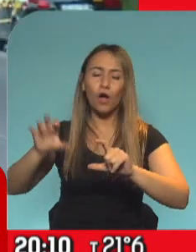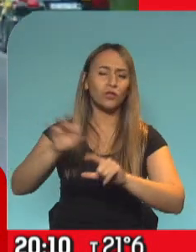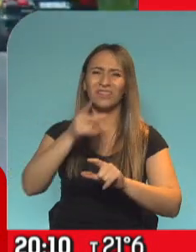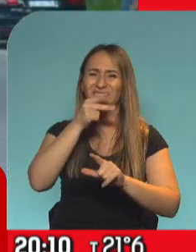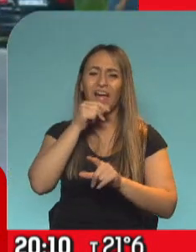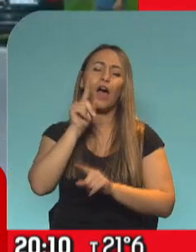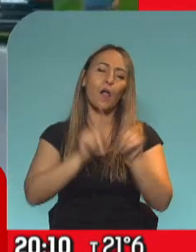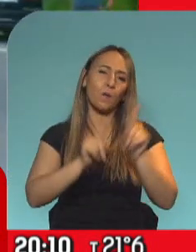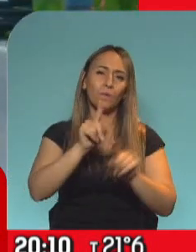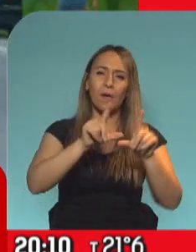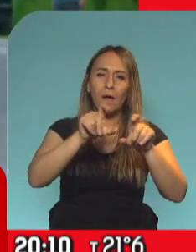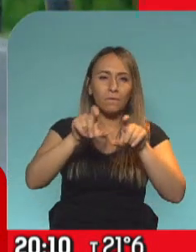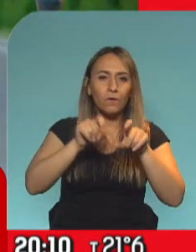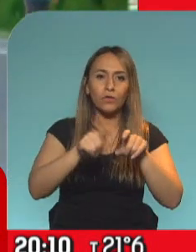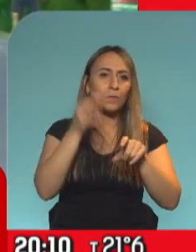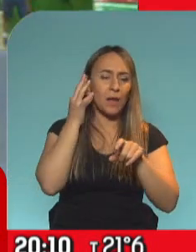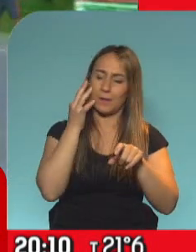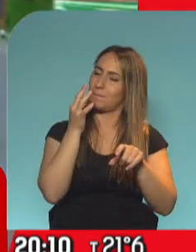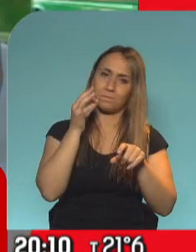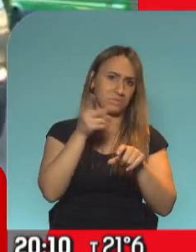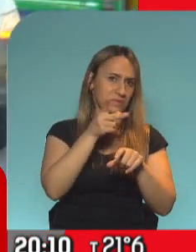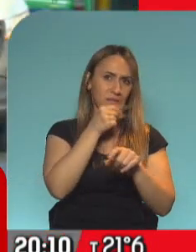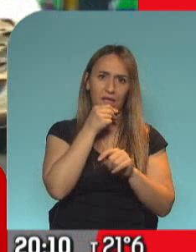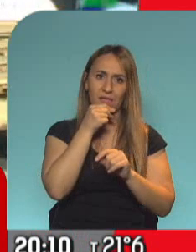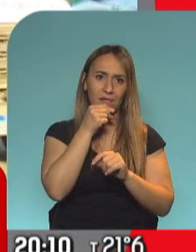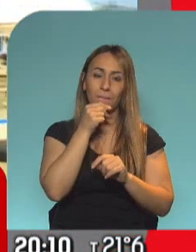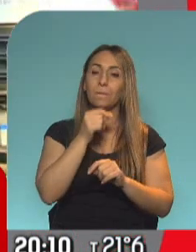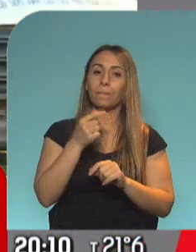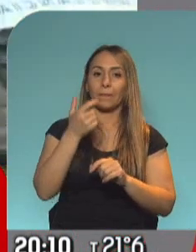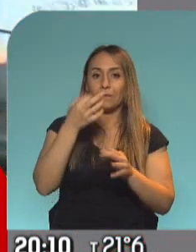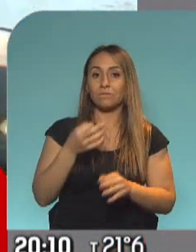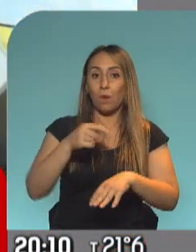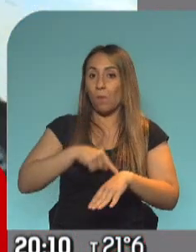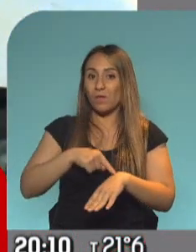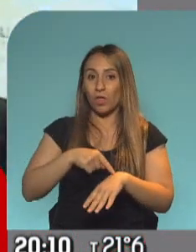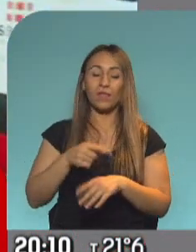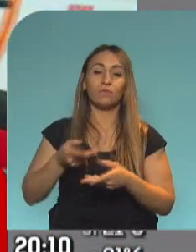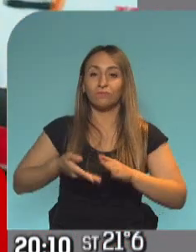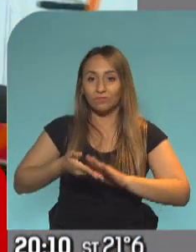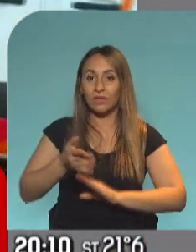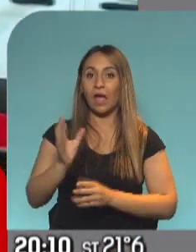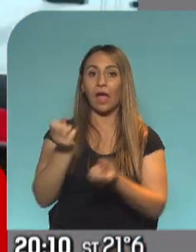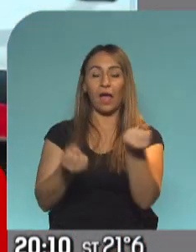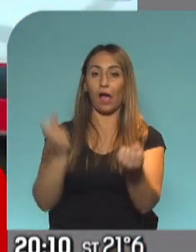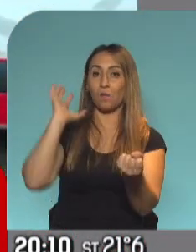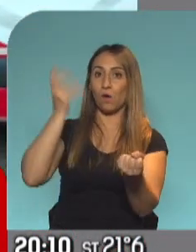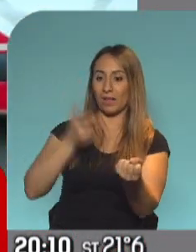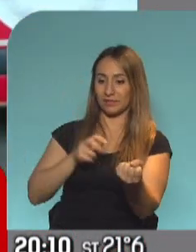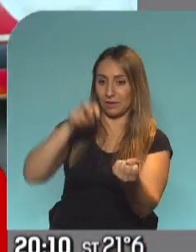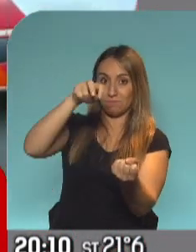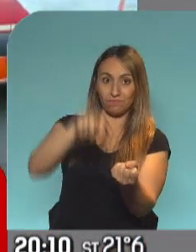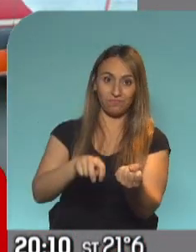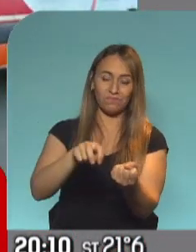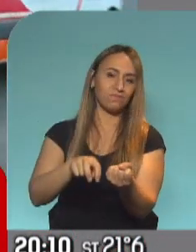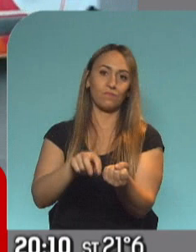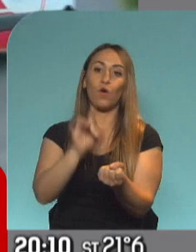salía de la clínica fue tapado justamente ocultaron el momento en que subía a la ambulancia la única foto que